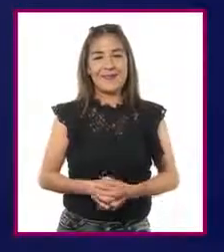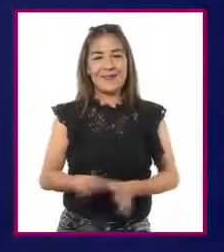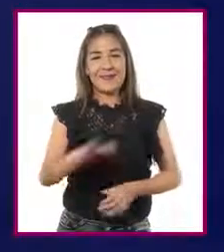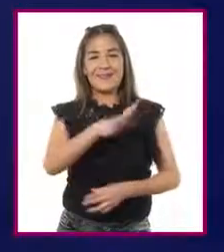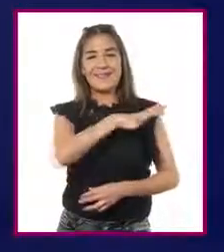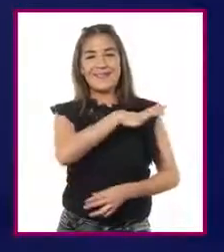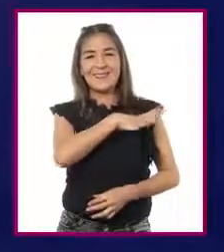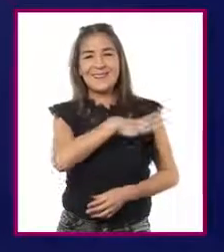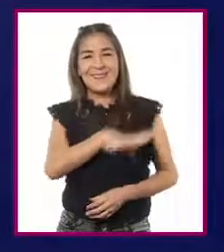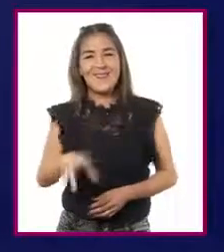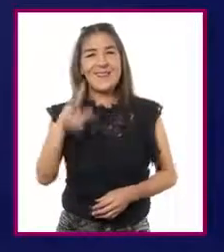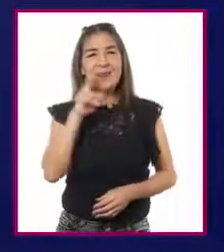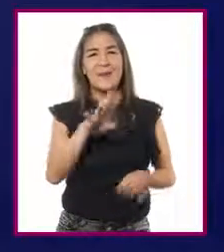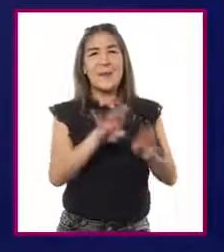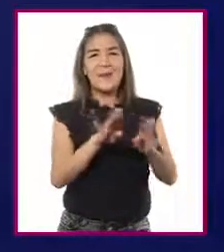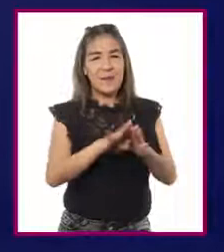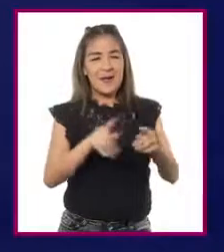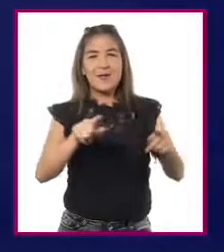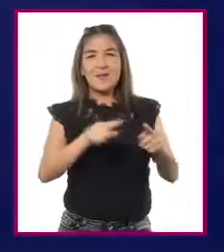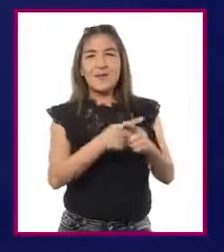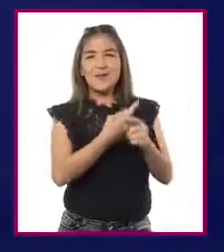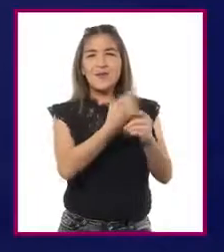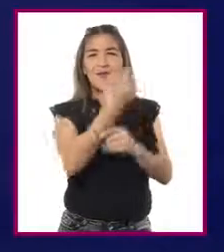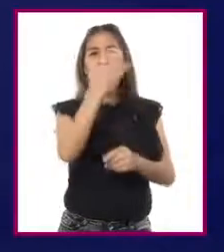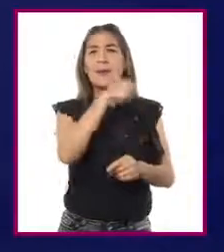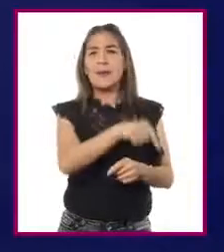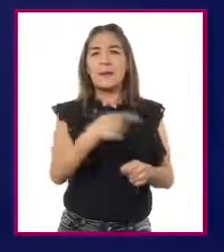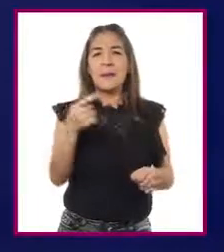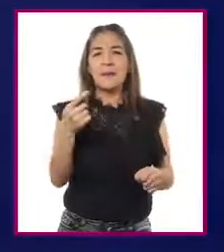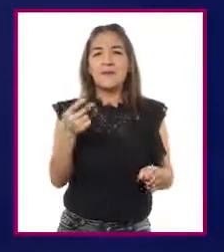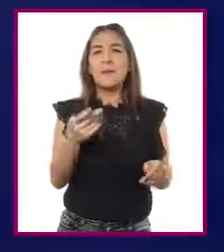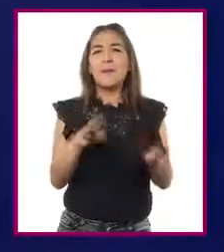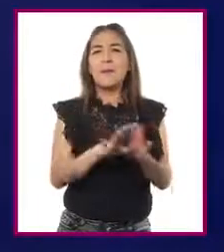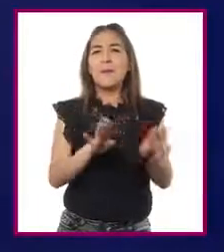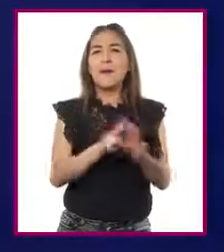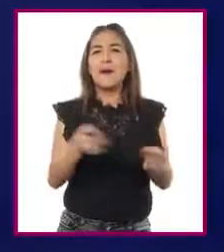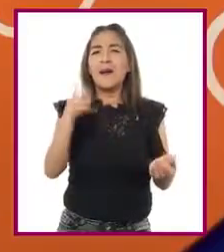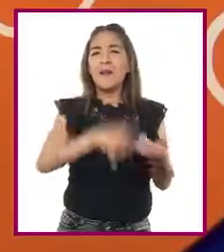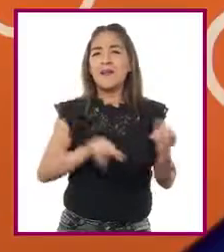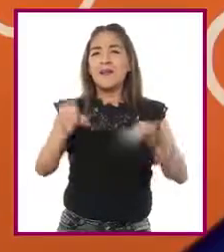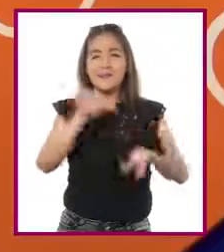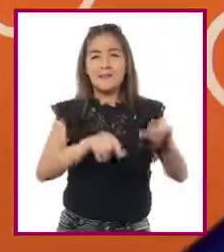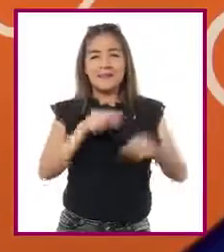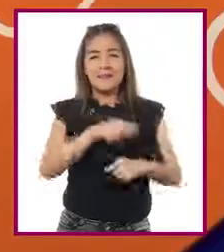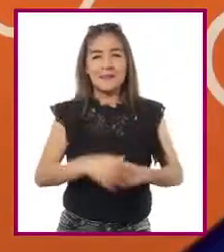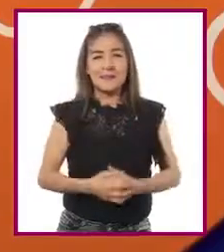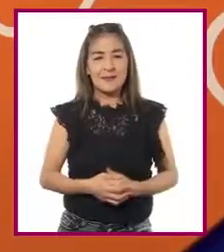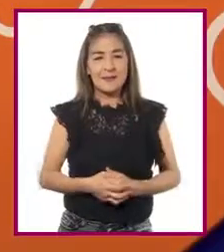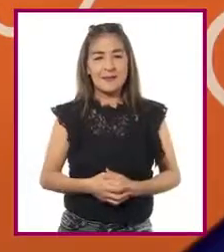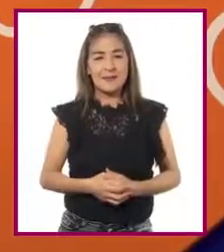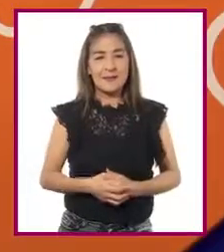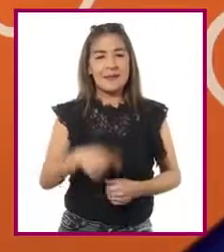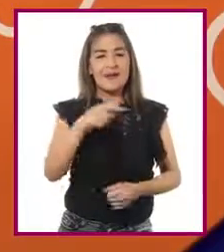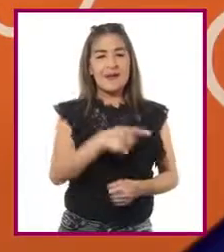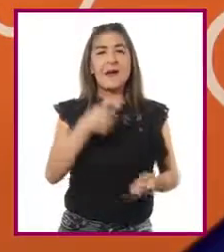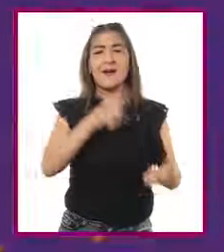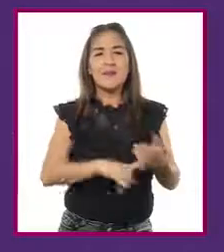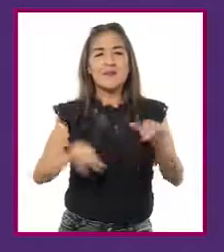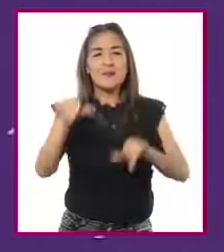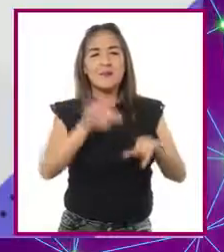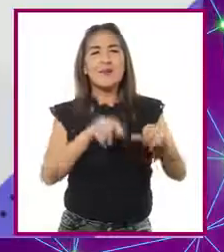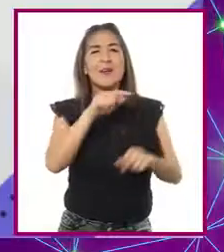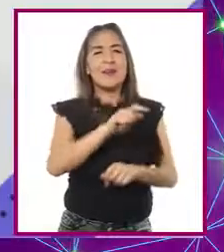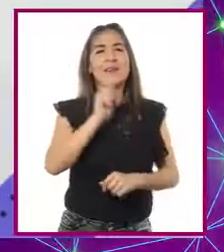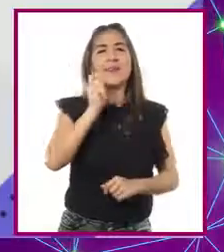Impresionante, maestro Álvaro. ¿Qué reacción de óxido-reducción sucedió en esta demostración? La reacción que se produce es la